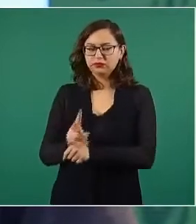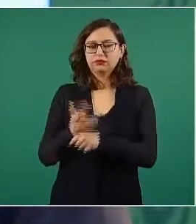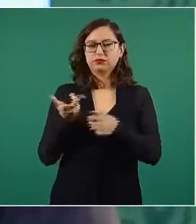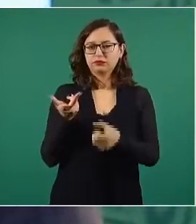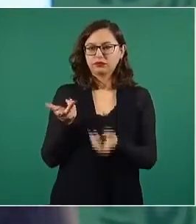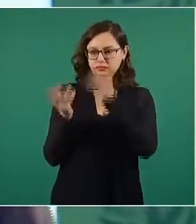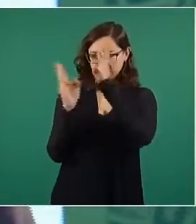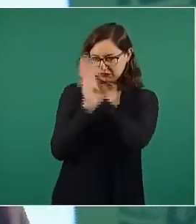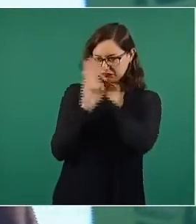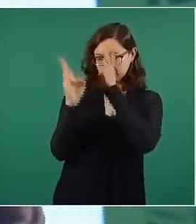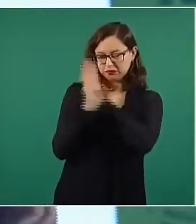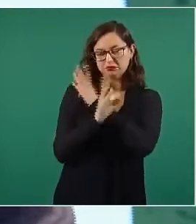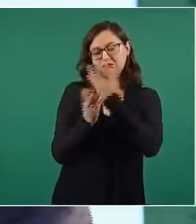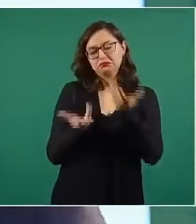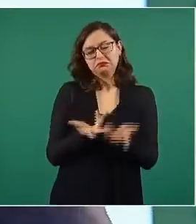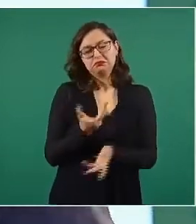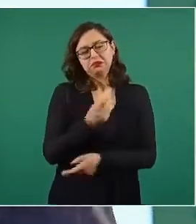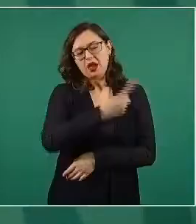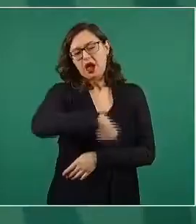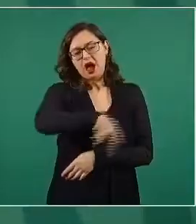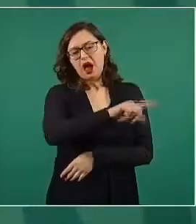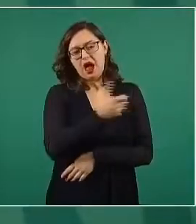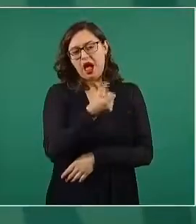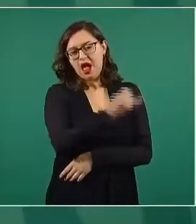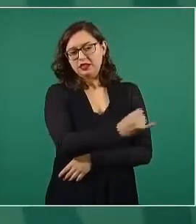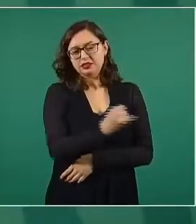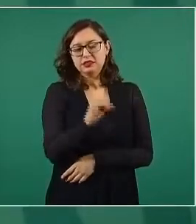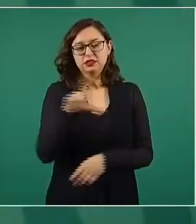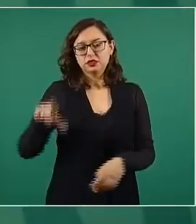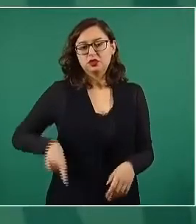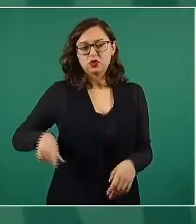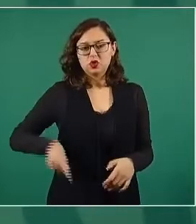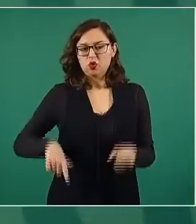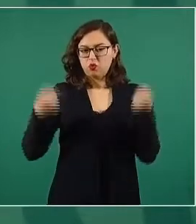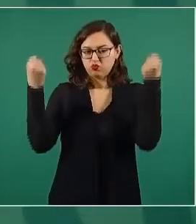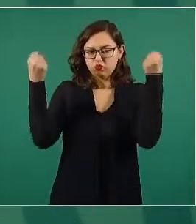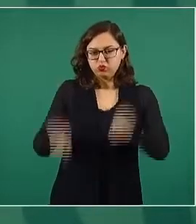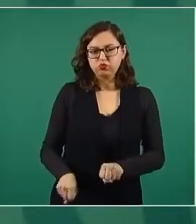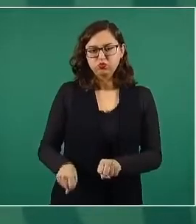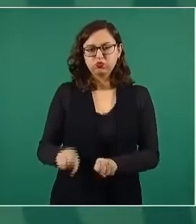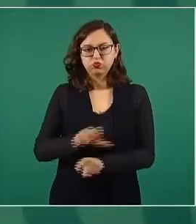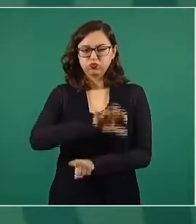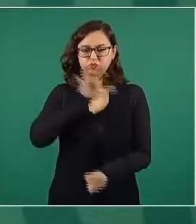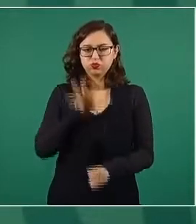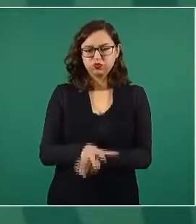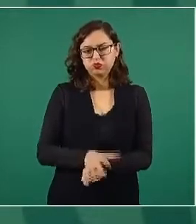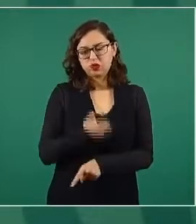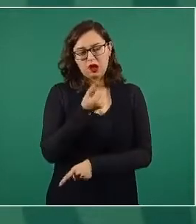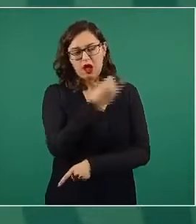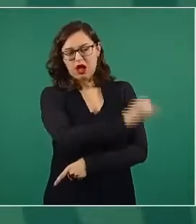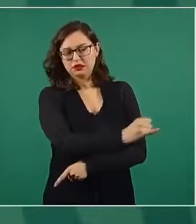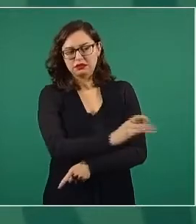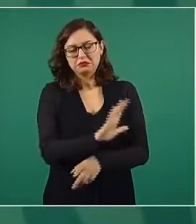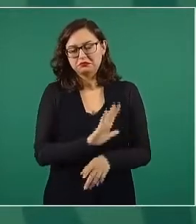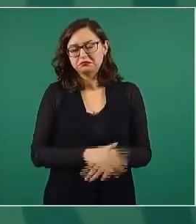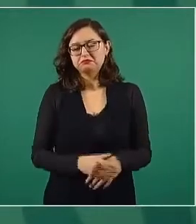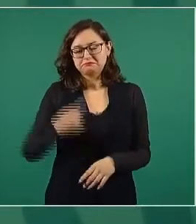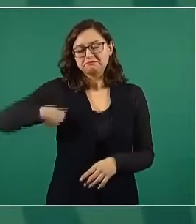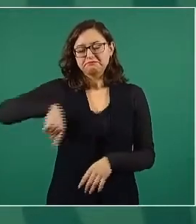Pues es una práctica de gobiernos autoritarios. Nosotros padecimos eso.